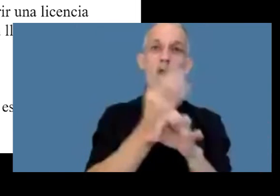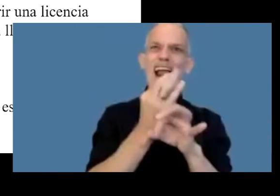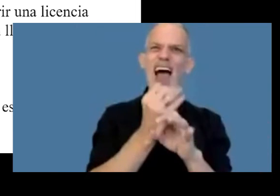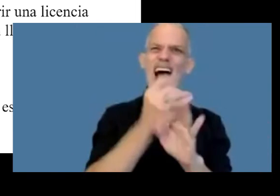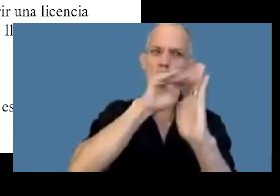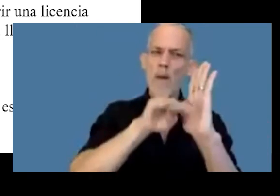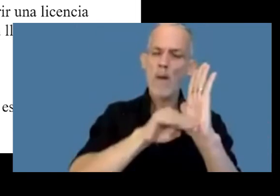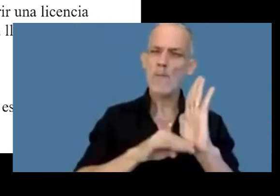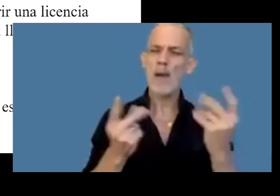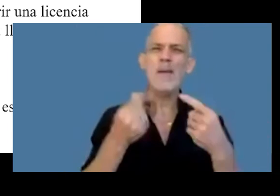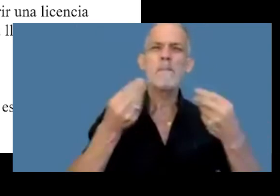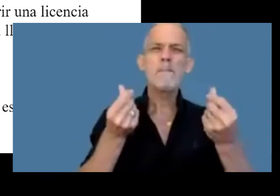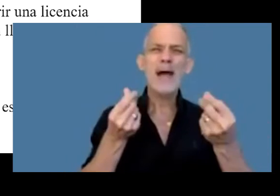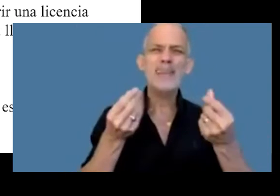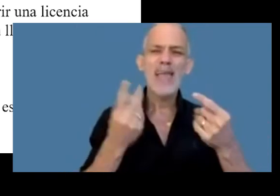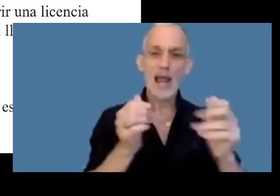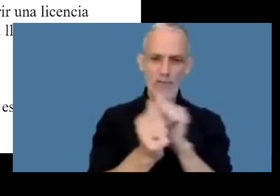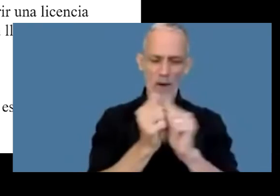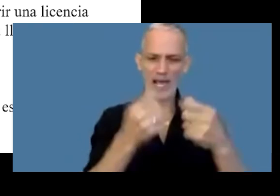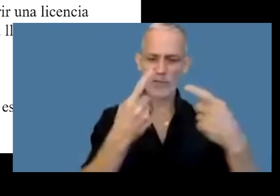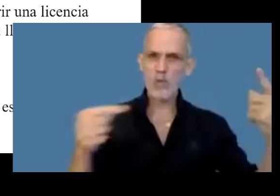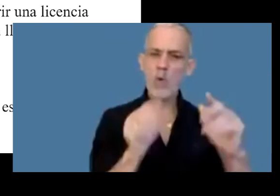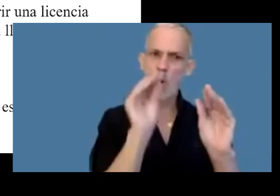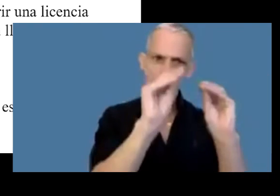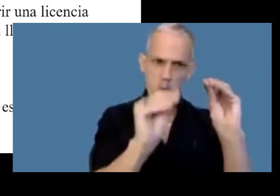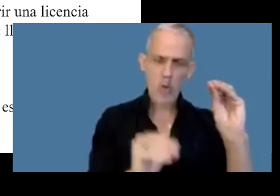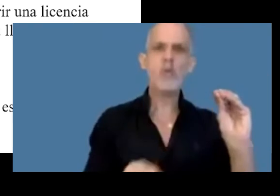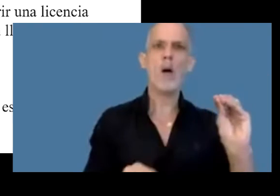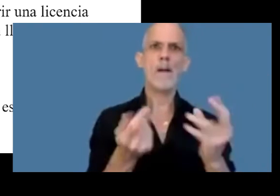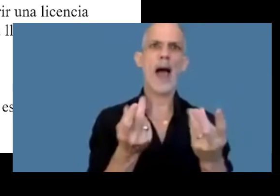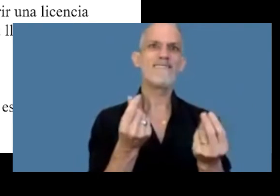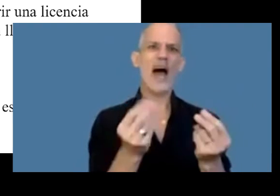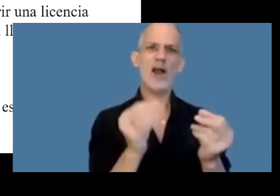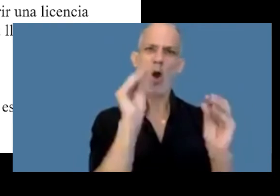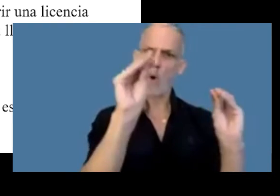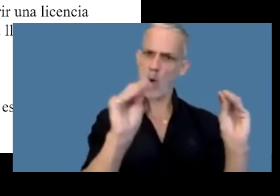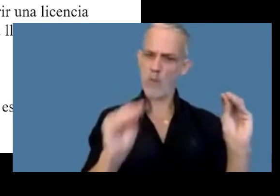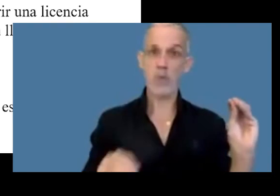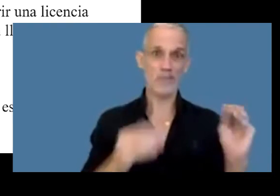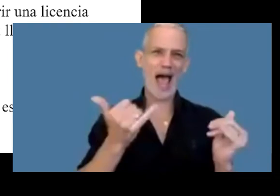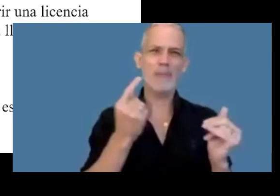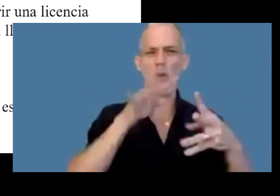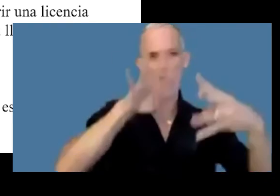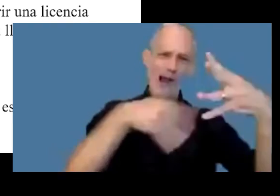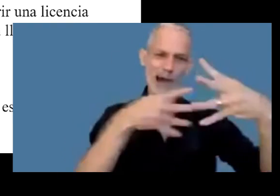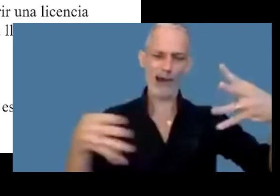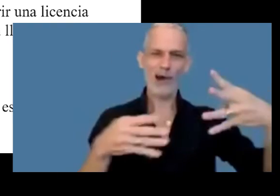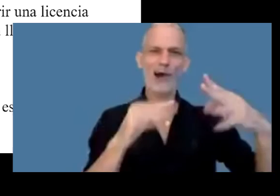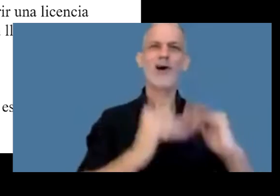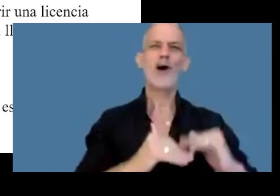los materiales con los cuales se fabricaban, y eso le daba una calificación. Había como un nomenclador de